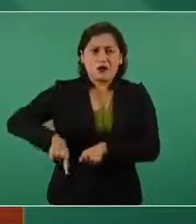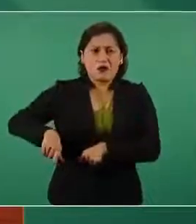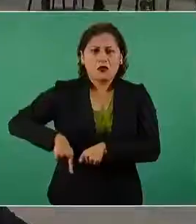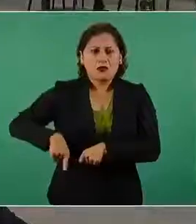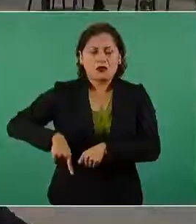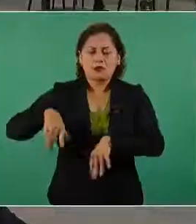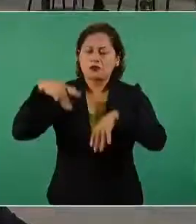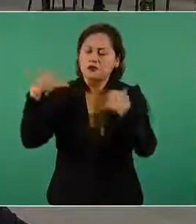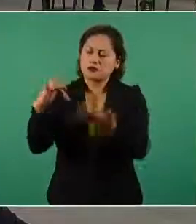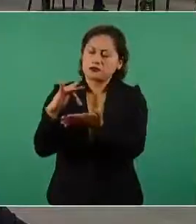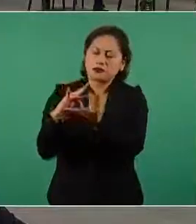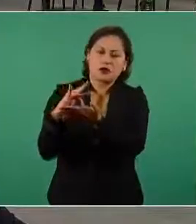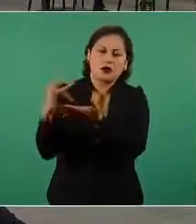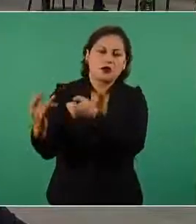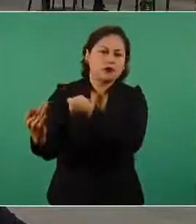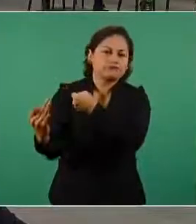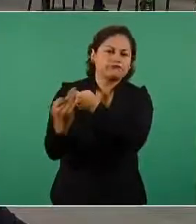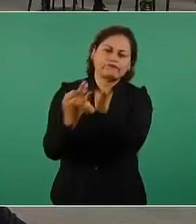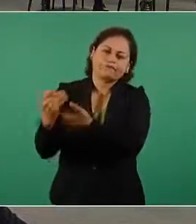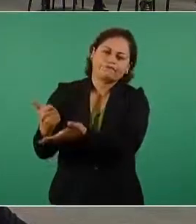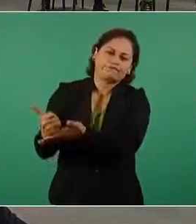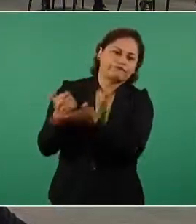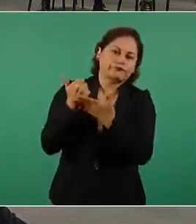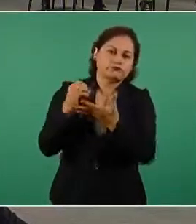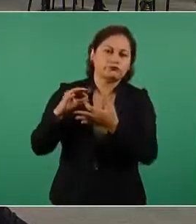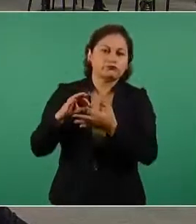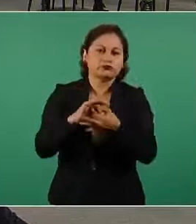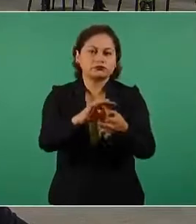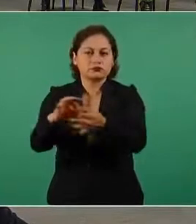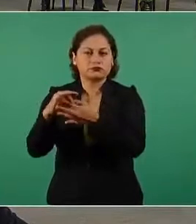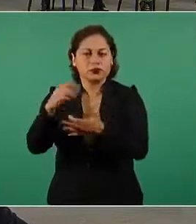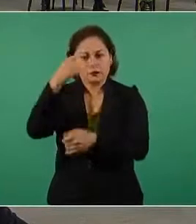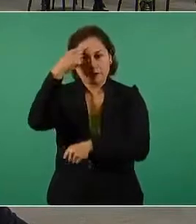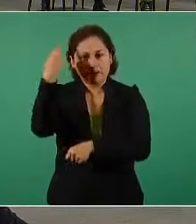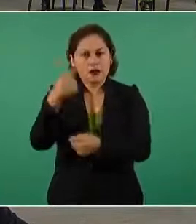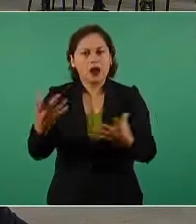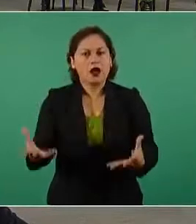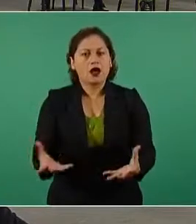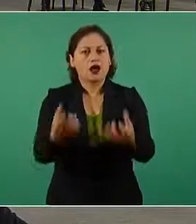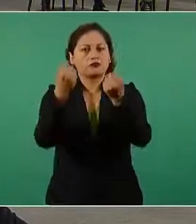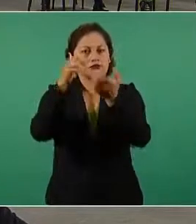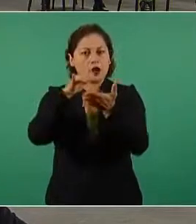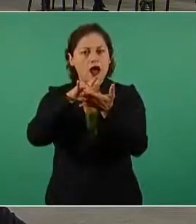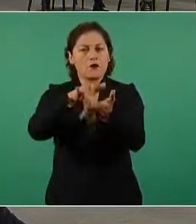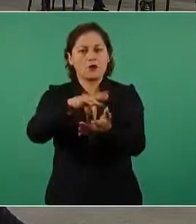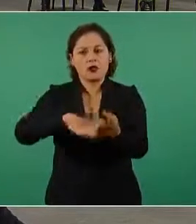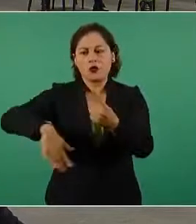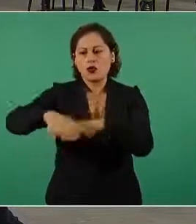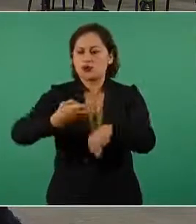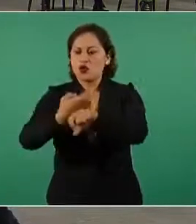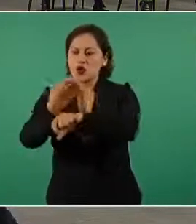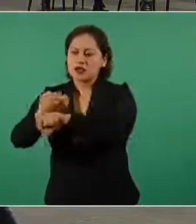por respaldarnos en estas acciones de rescate y de apoyo a la población